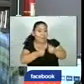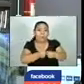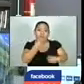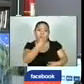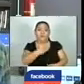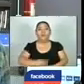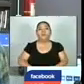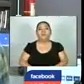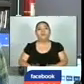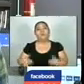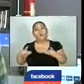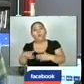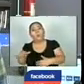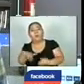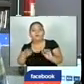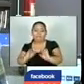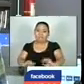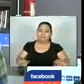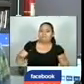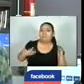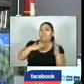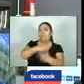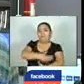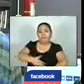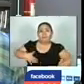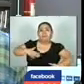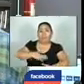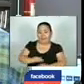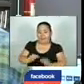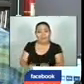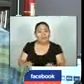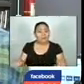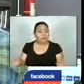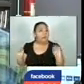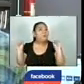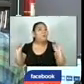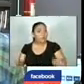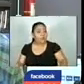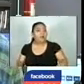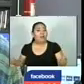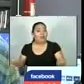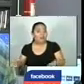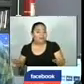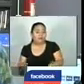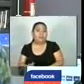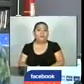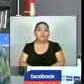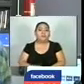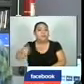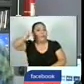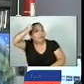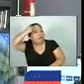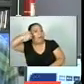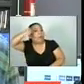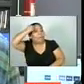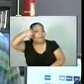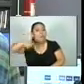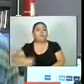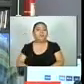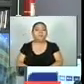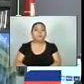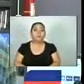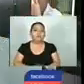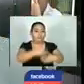y también contamos con un área lúdica, un área lúdica que es para los más pequeños del hogar en la cual los niños pequeños van a tener un aprendizaje por medio del juego.